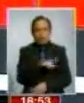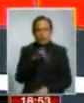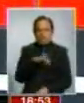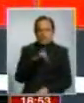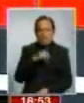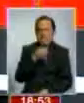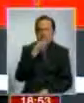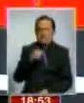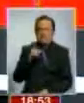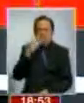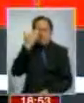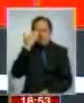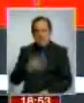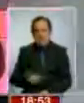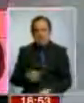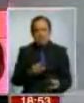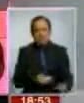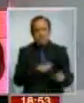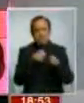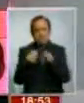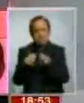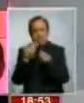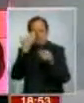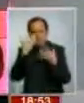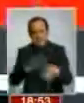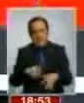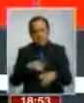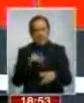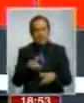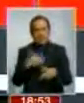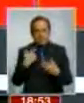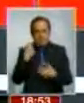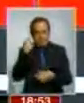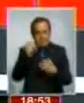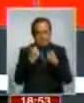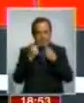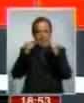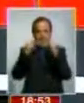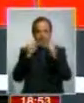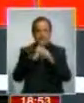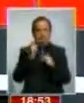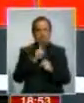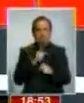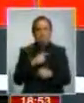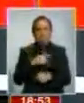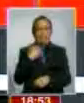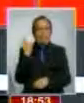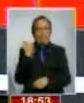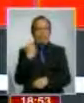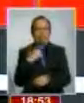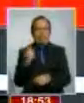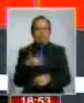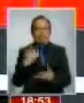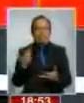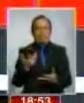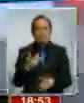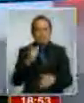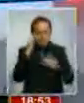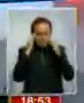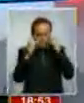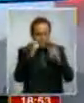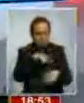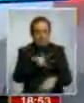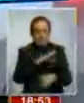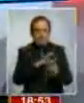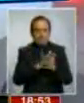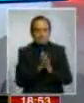sido un pésimo gobierno, que el legado político en vez de, digamos, mira, de celebrar a los nuevos, tuvo que despedir a todos los gerentes